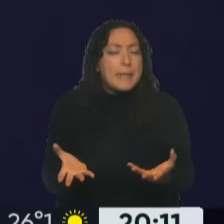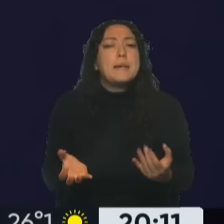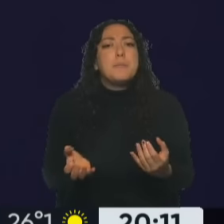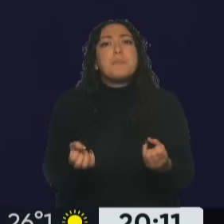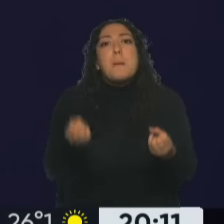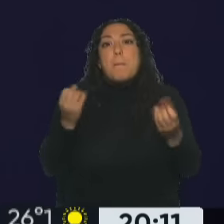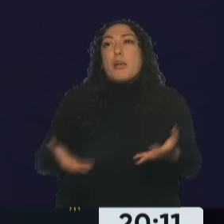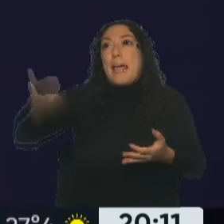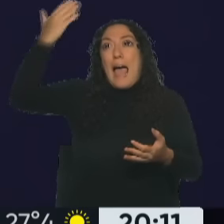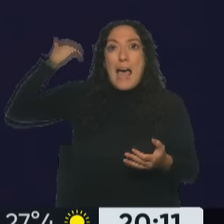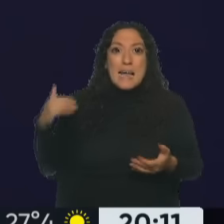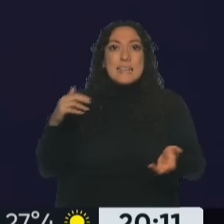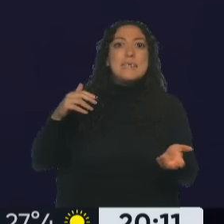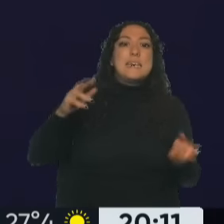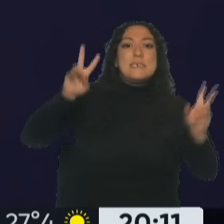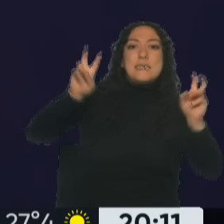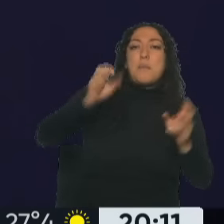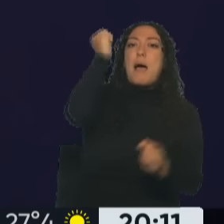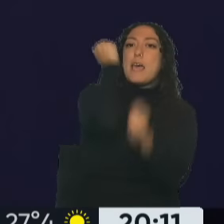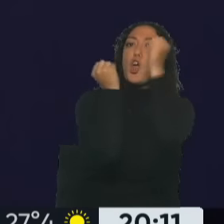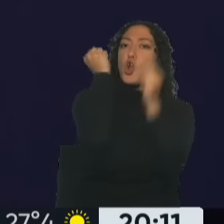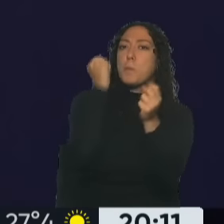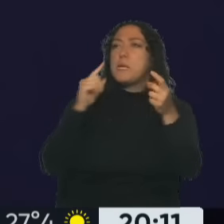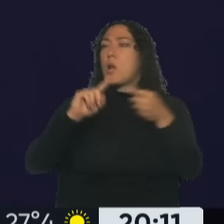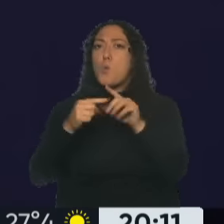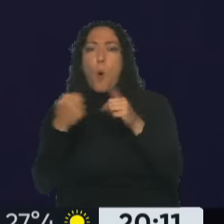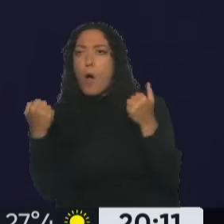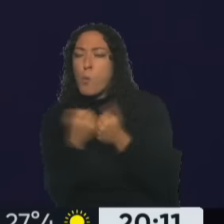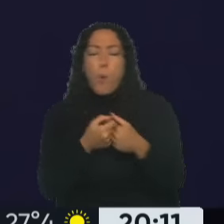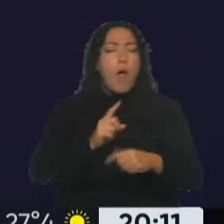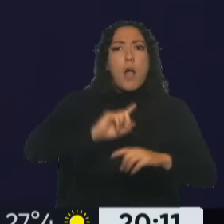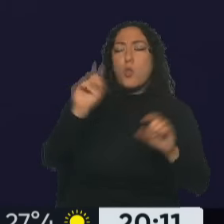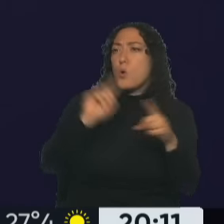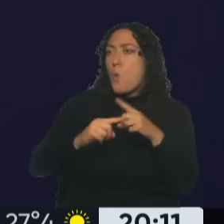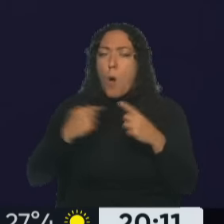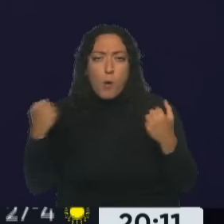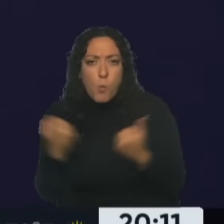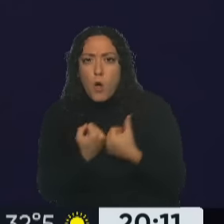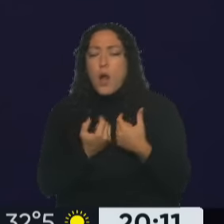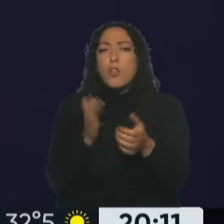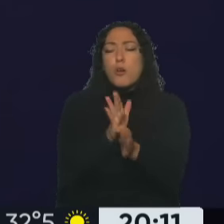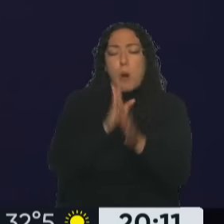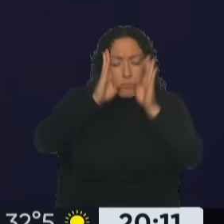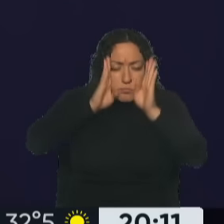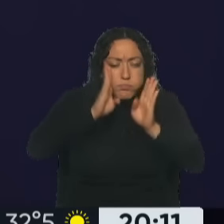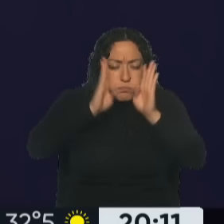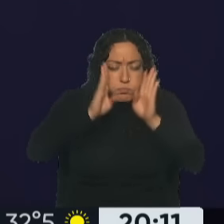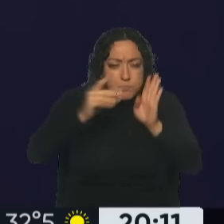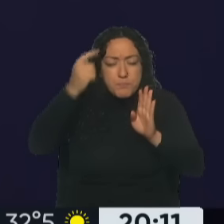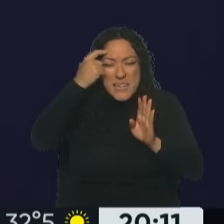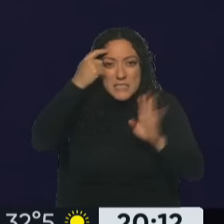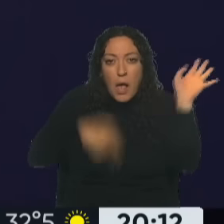habido disidencias en el plano económico se ha puesto mucho foco en esto sí Y como que mucha gente piensa entonces que